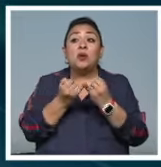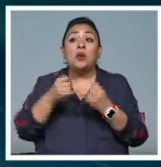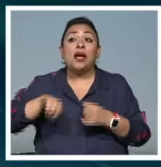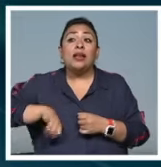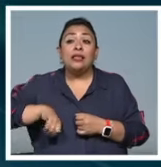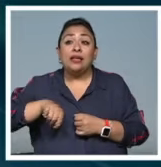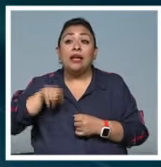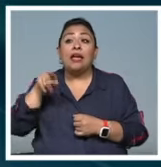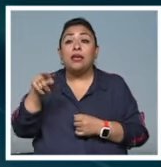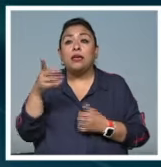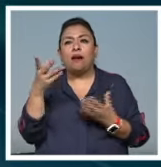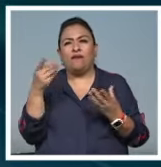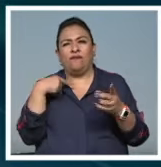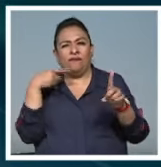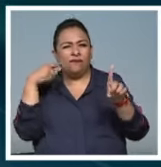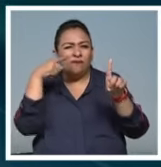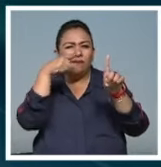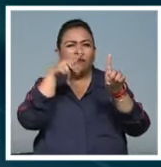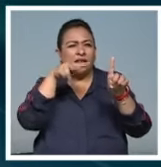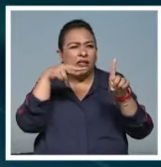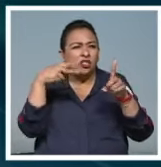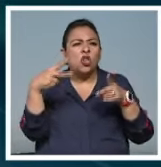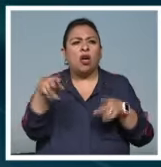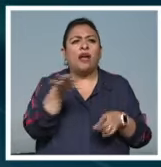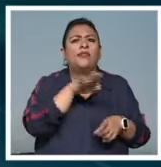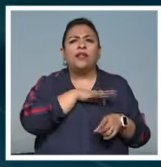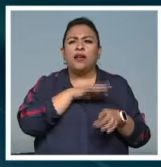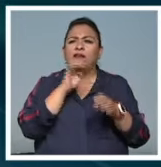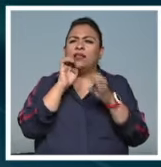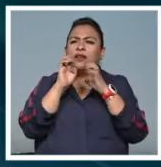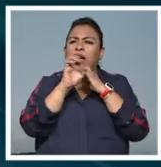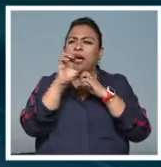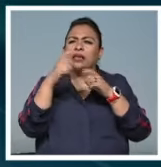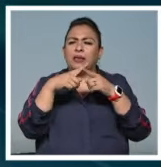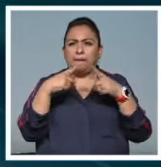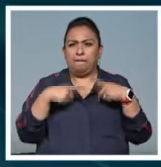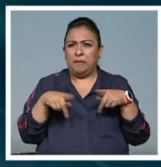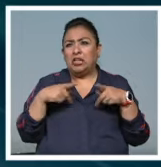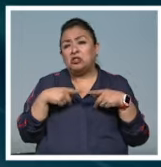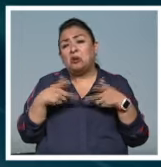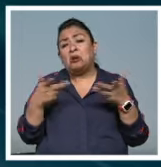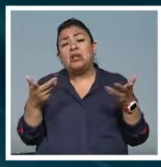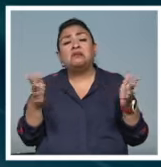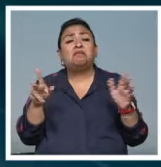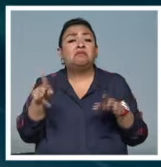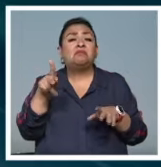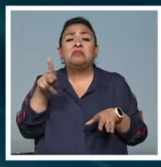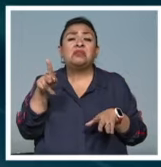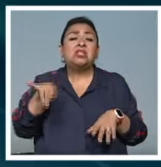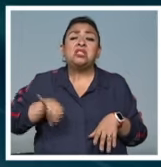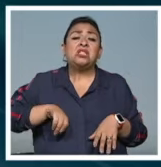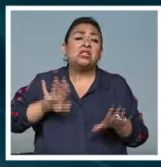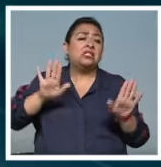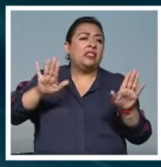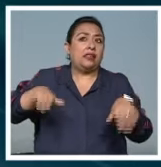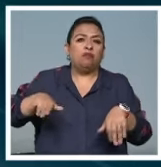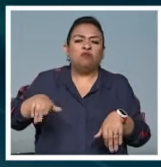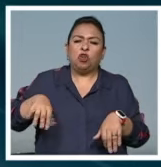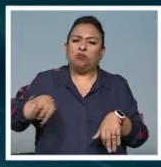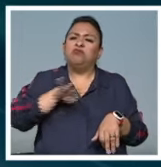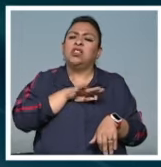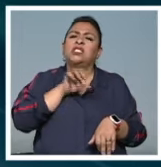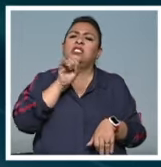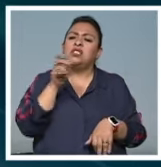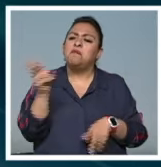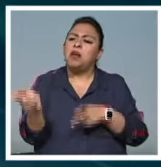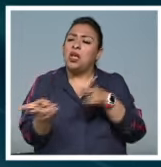creo que ella fue muy visionaria, se atrevió a entrevistar a la gente que, uh-huh, pues aparentemente no era tan interesante de entrevistar, se